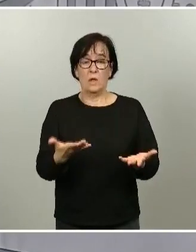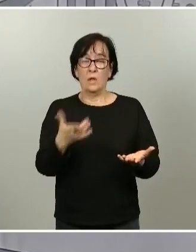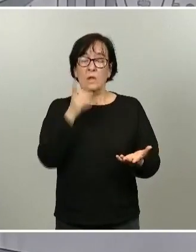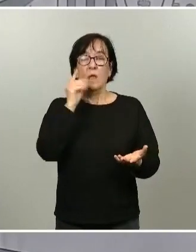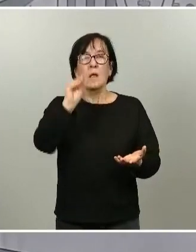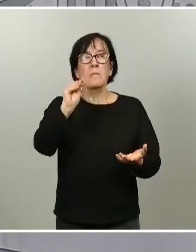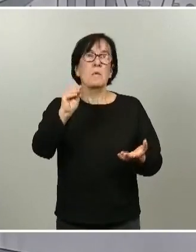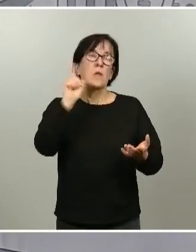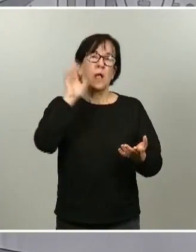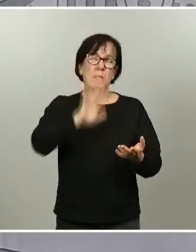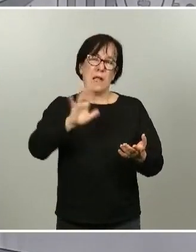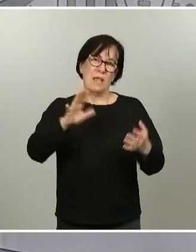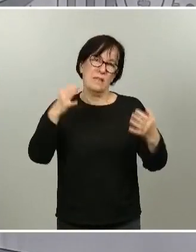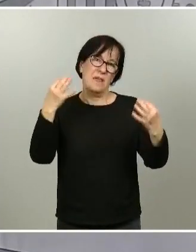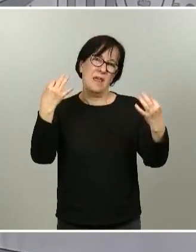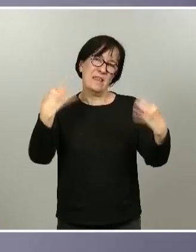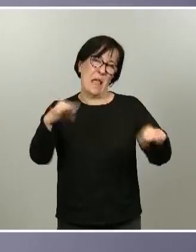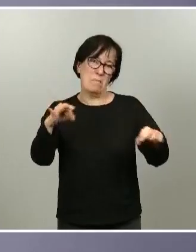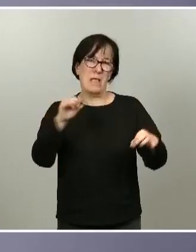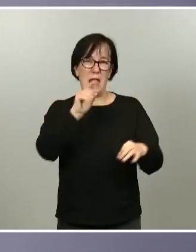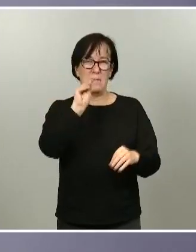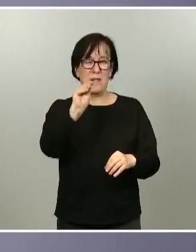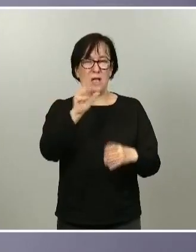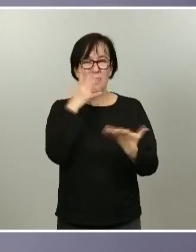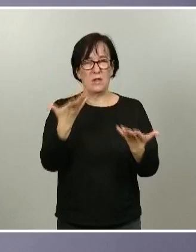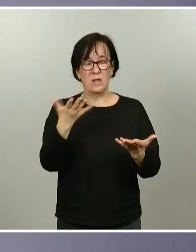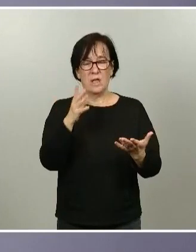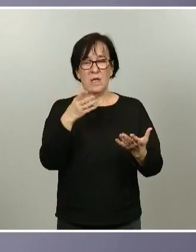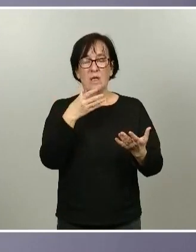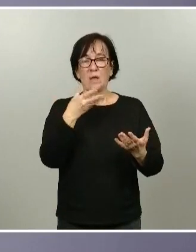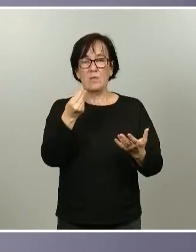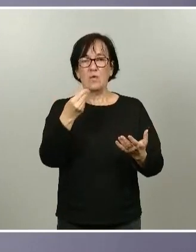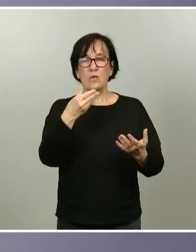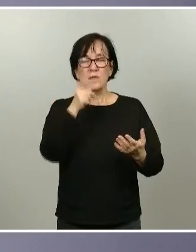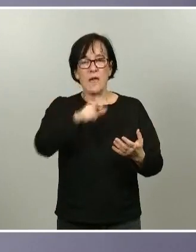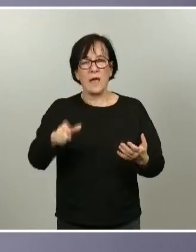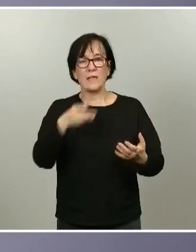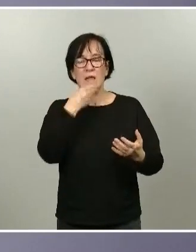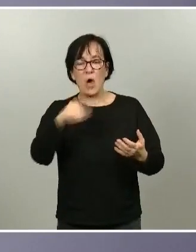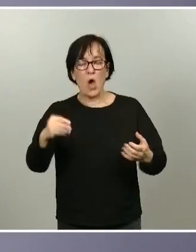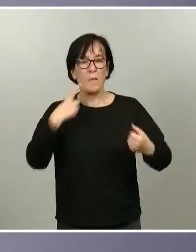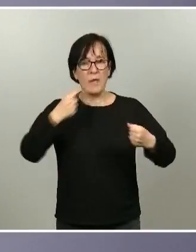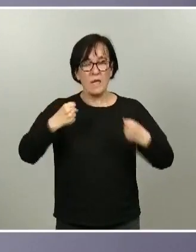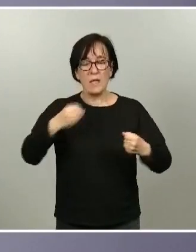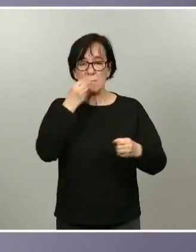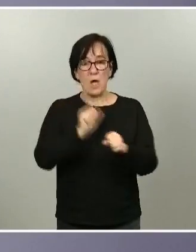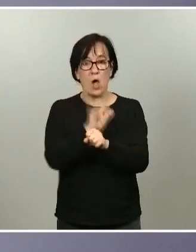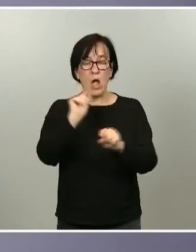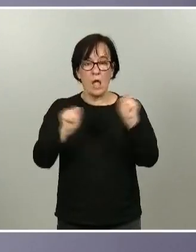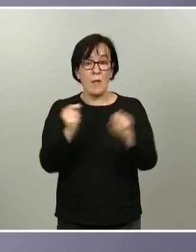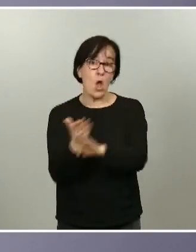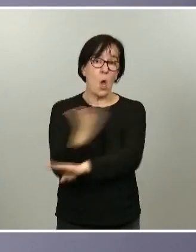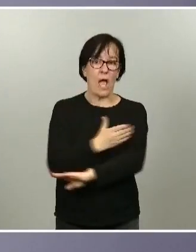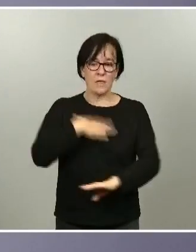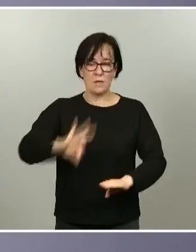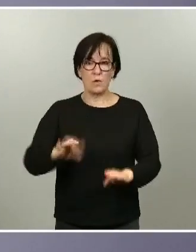hora digital, insisto, dice que hay mucha gente joven y sana que se pregunta si es mejor pasar la pandemia cuanto antes y quedar